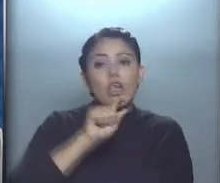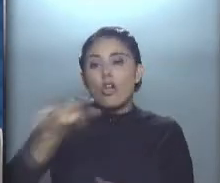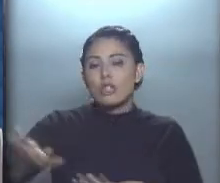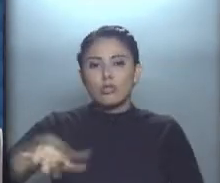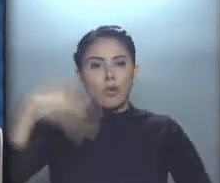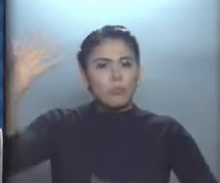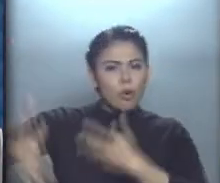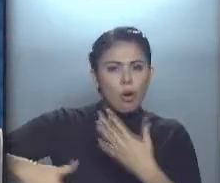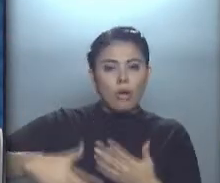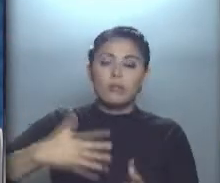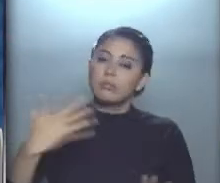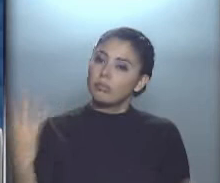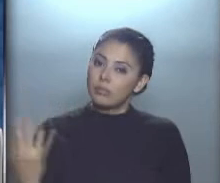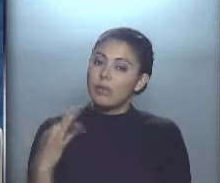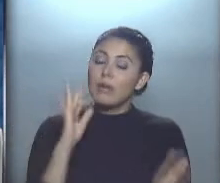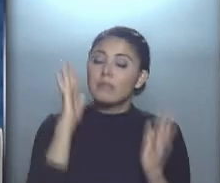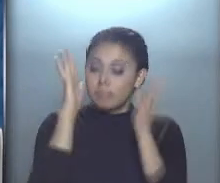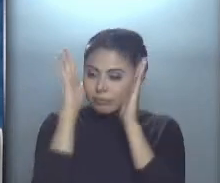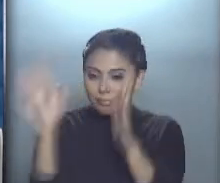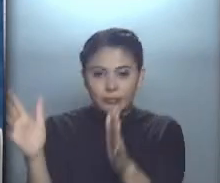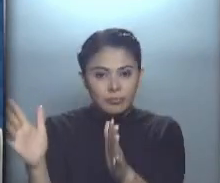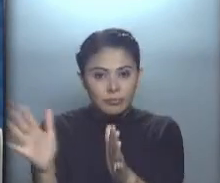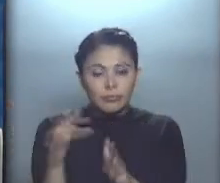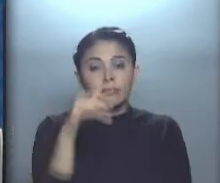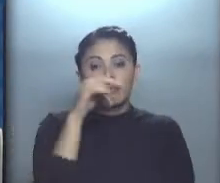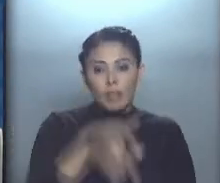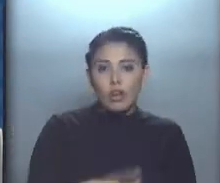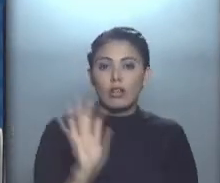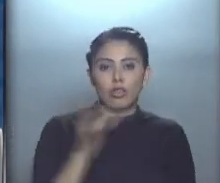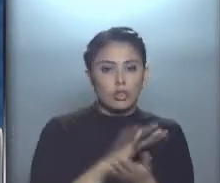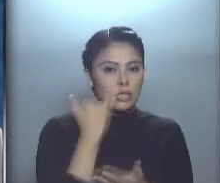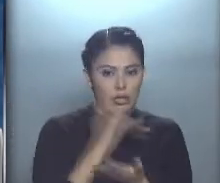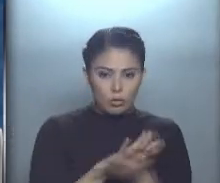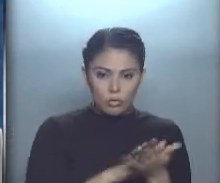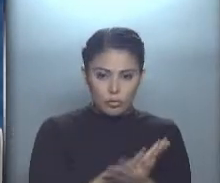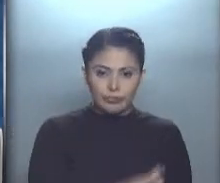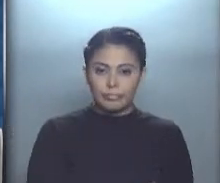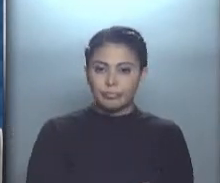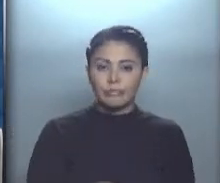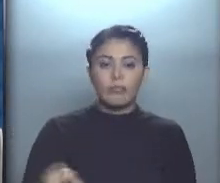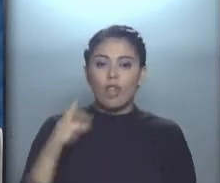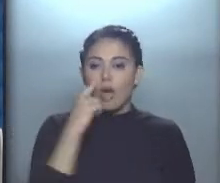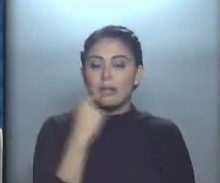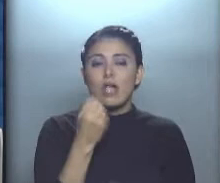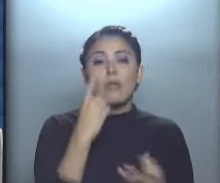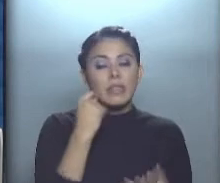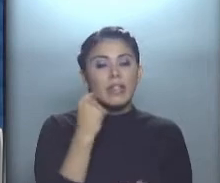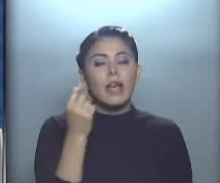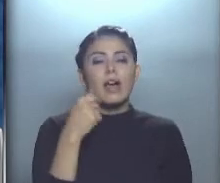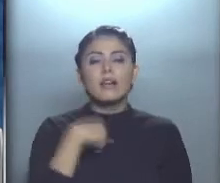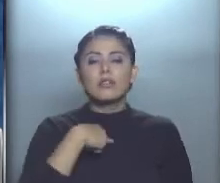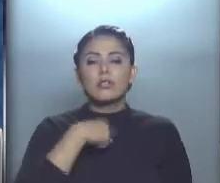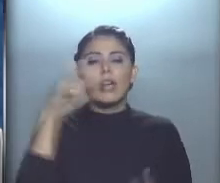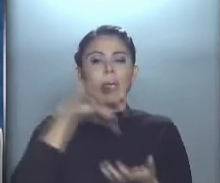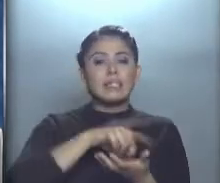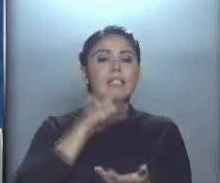hechos, tendremos que evaluarlo, pero entendemos claramente que eso está resuelto. Buenos días, ministro Gabriel Aires, Agencia de